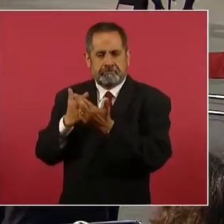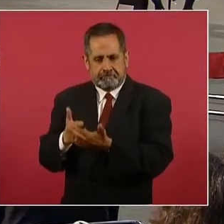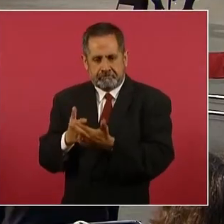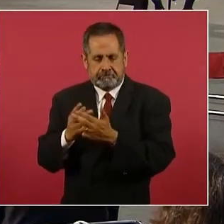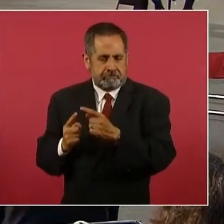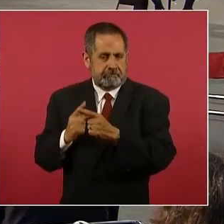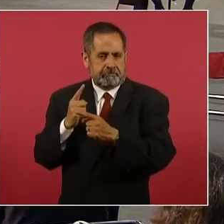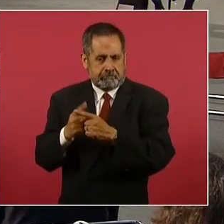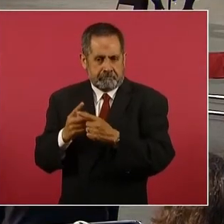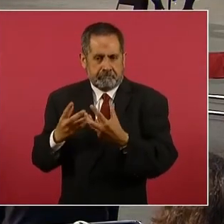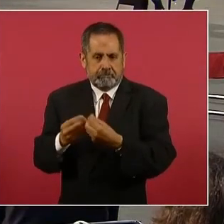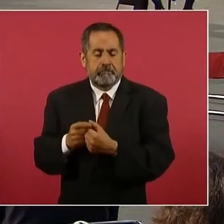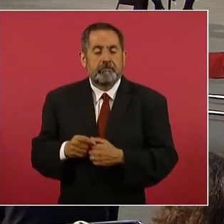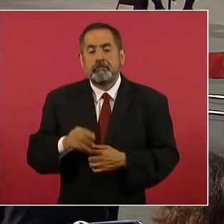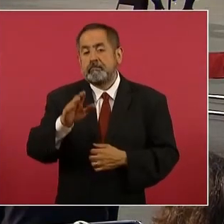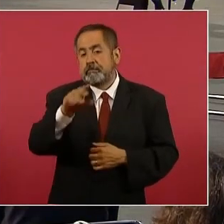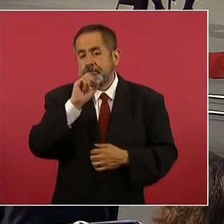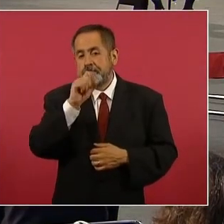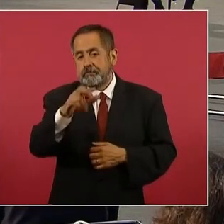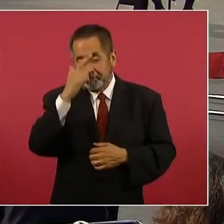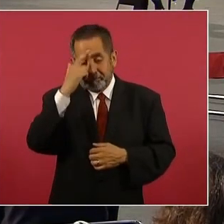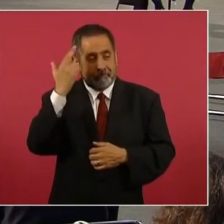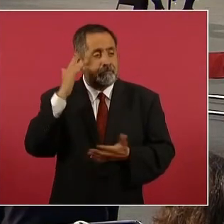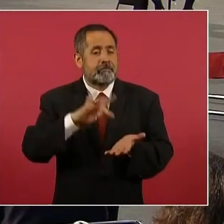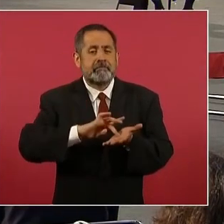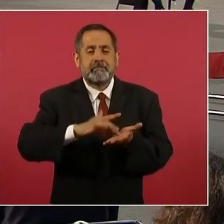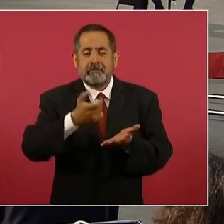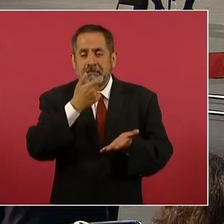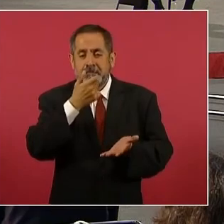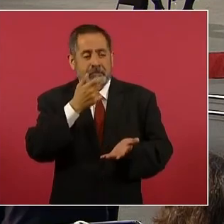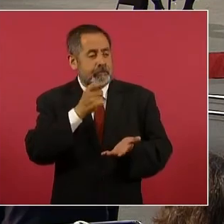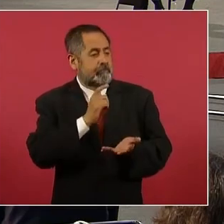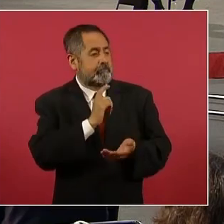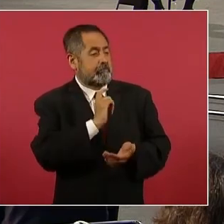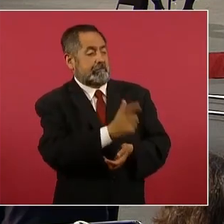Lo de la compra de los medicamentos es ahorro.